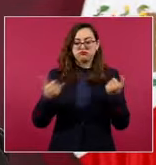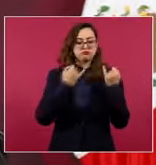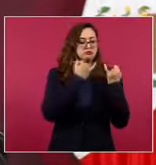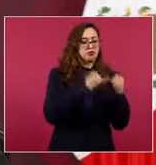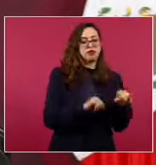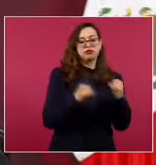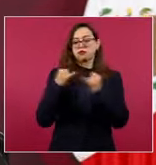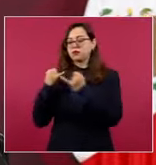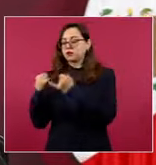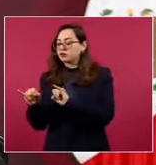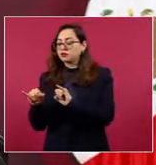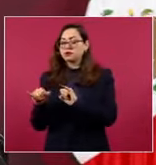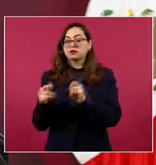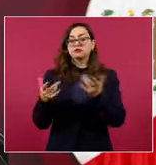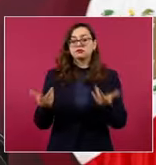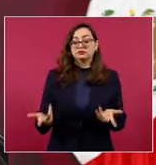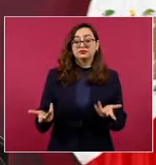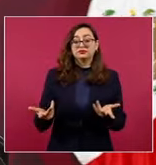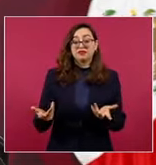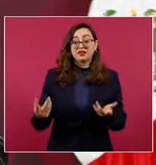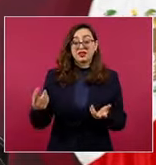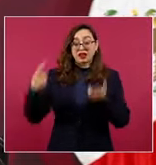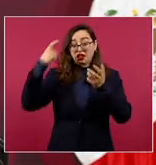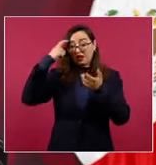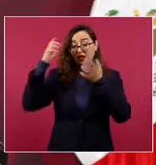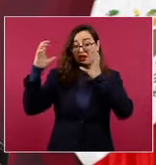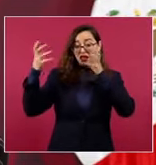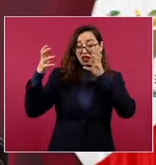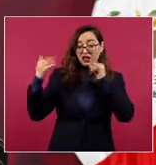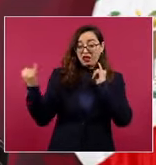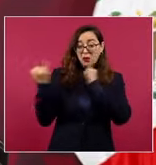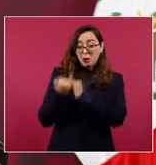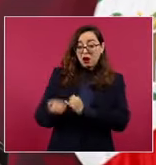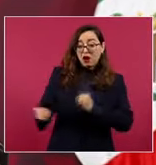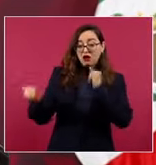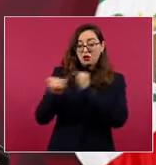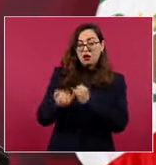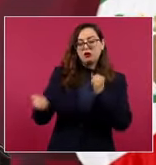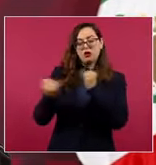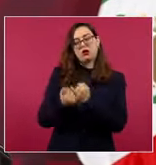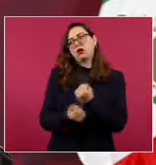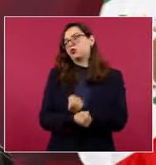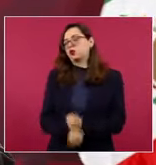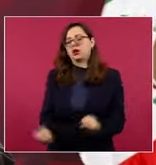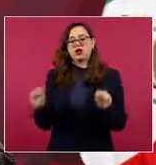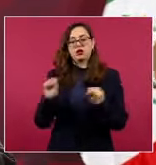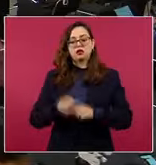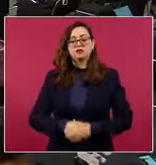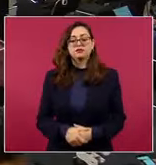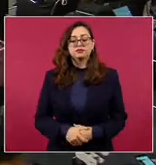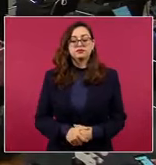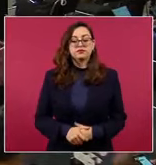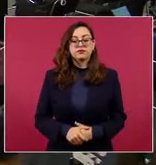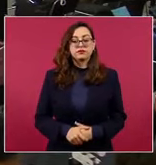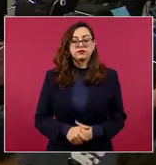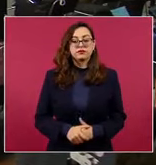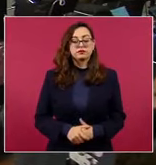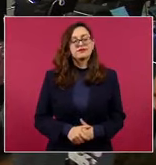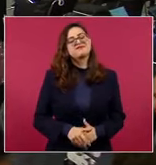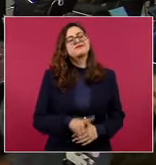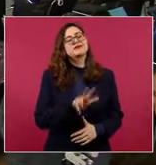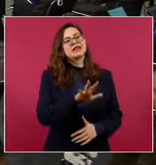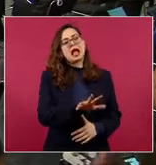sino porque sería muy aburrida la vida si todos pensáramos igual. Se queda pendiente también el tema de